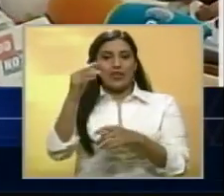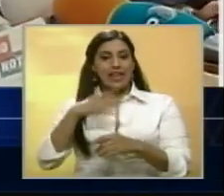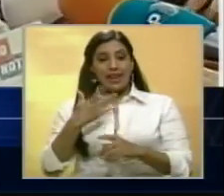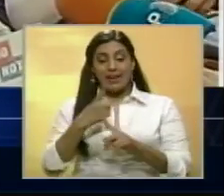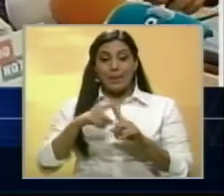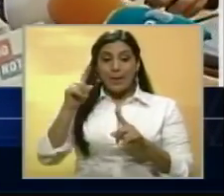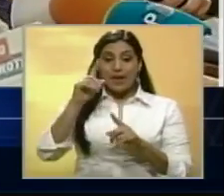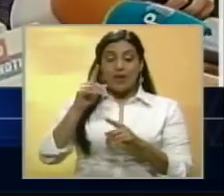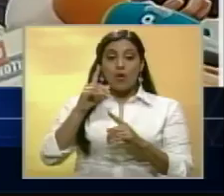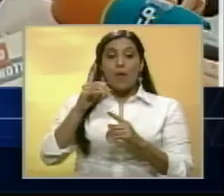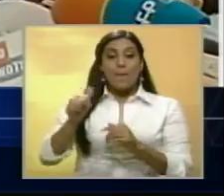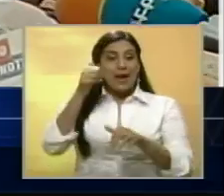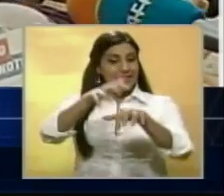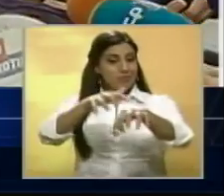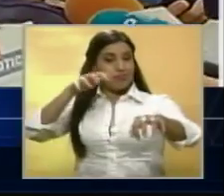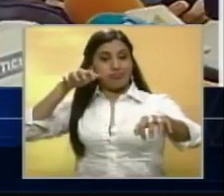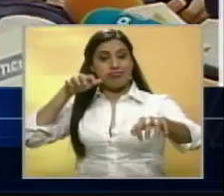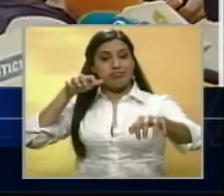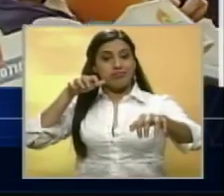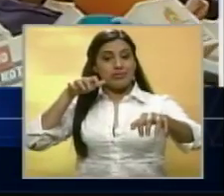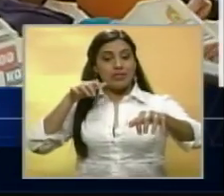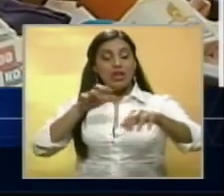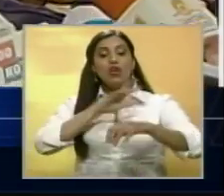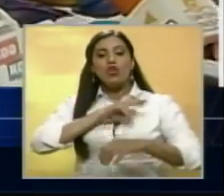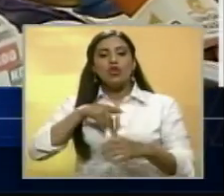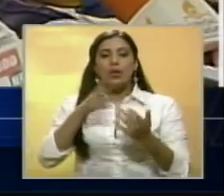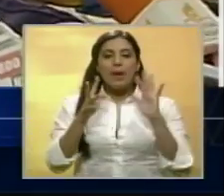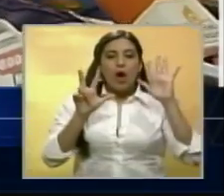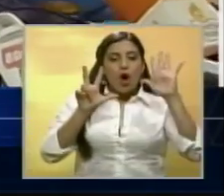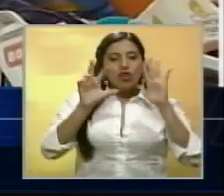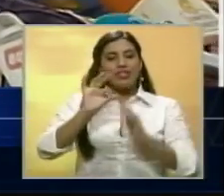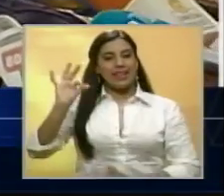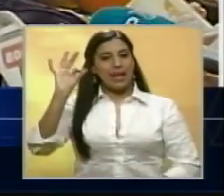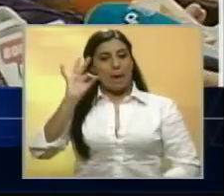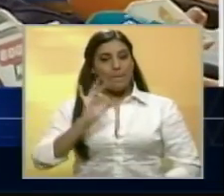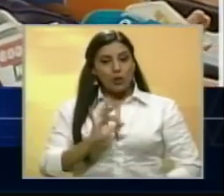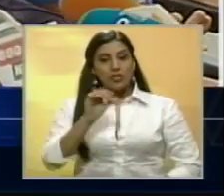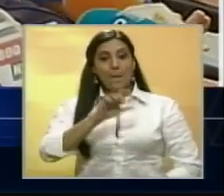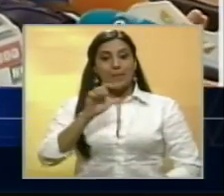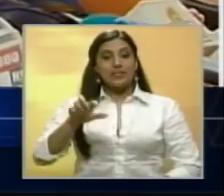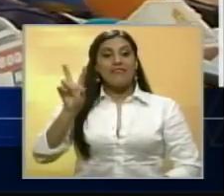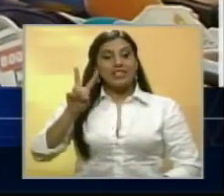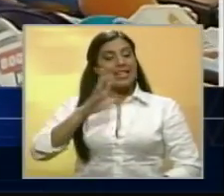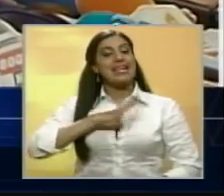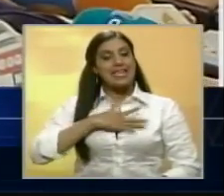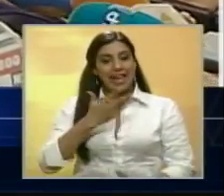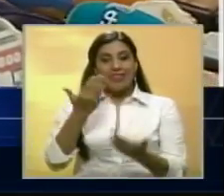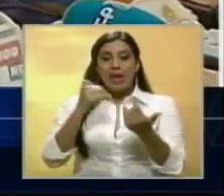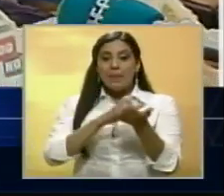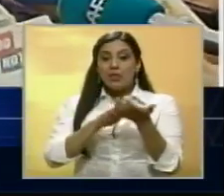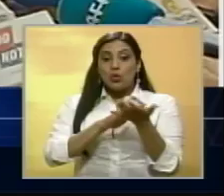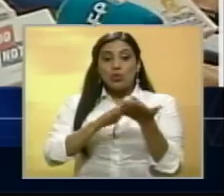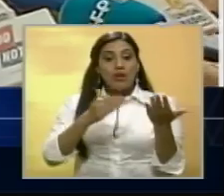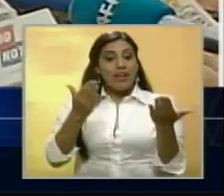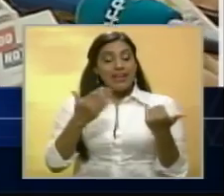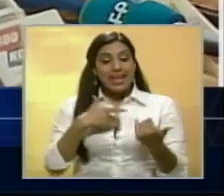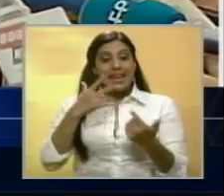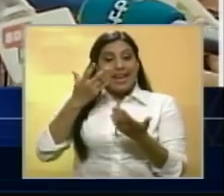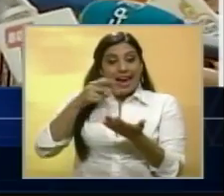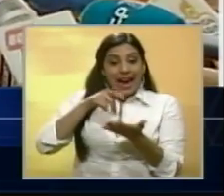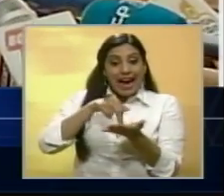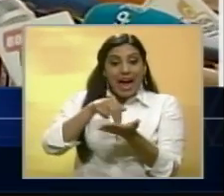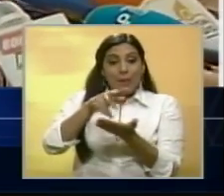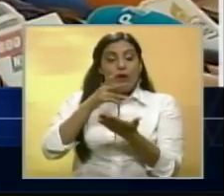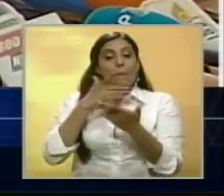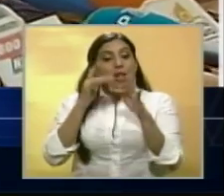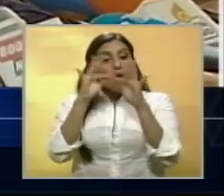la inmensa mayoría, estamos hablando más del 80% de los venezolanos, quieren una solución y quieren que el camino,